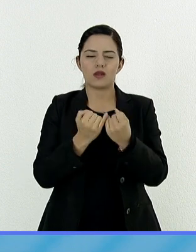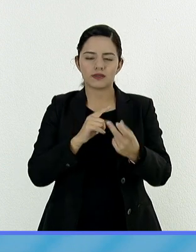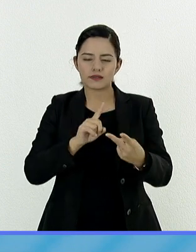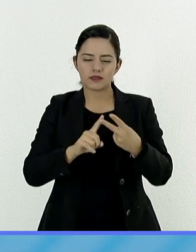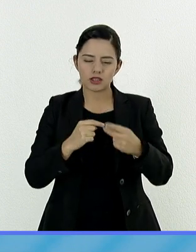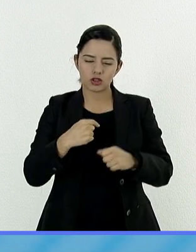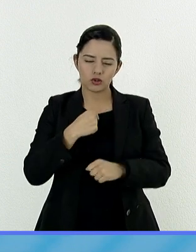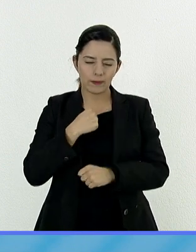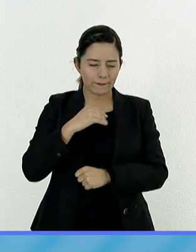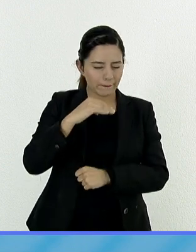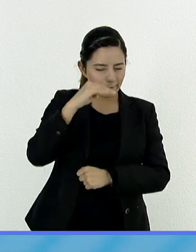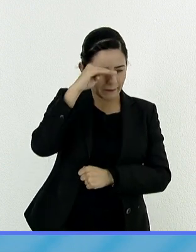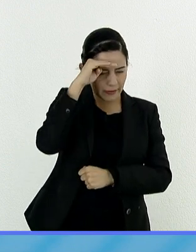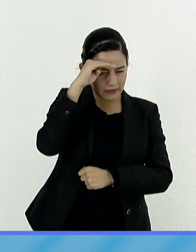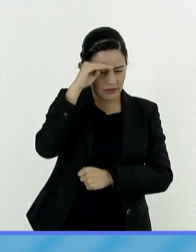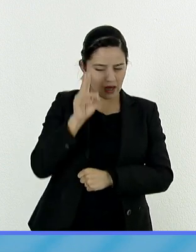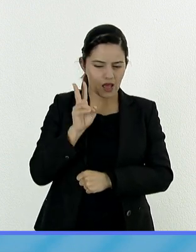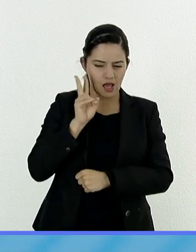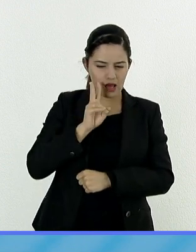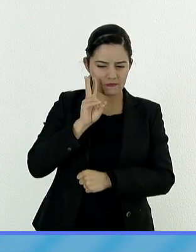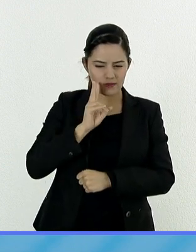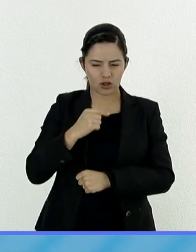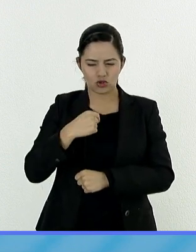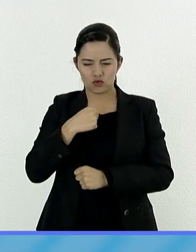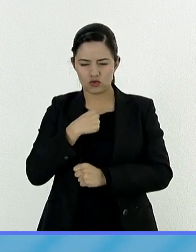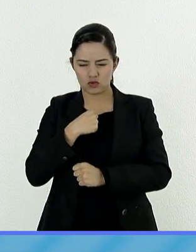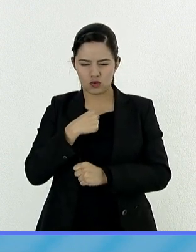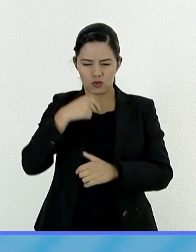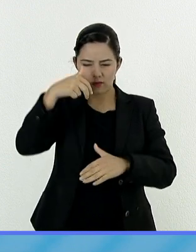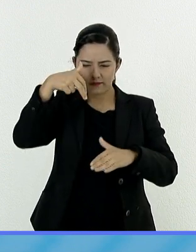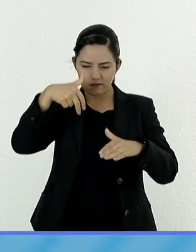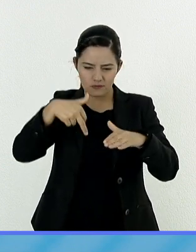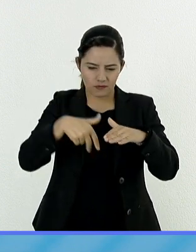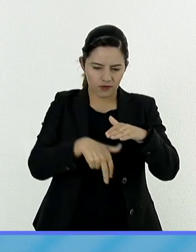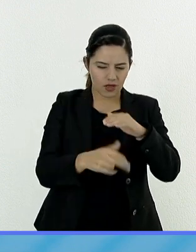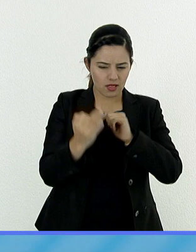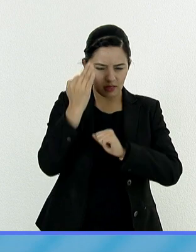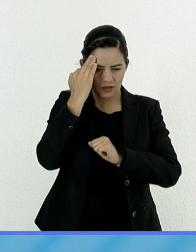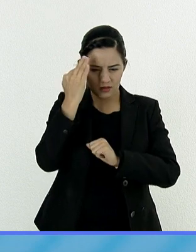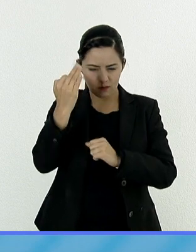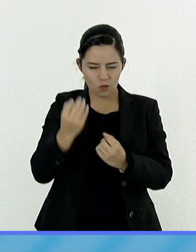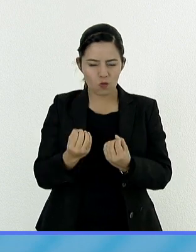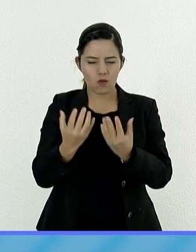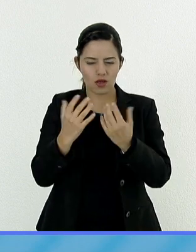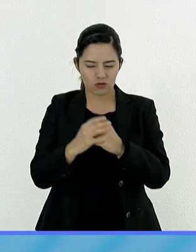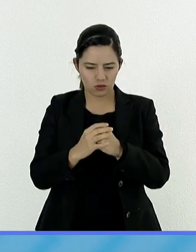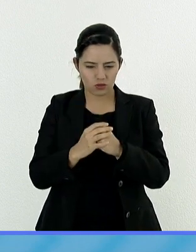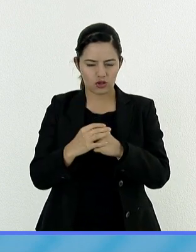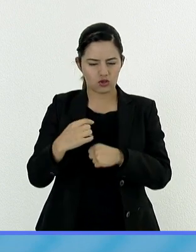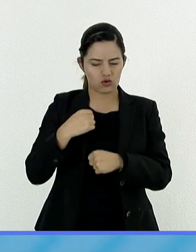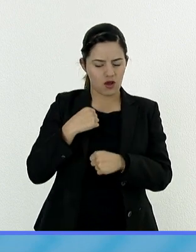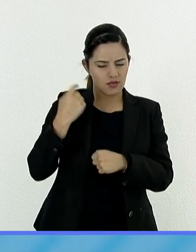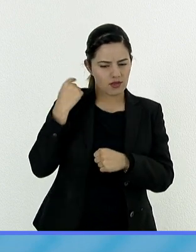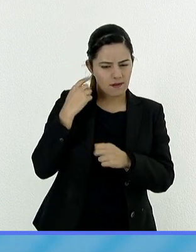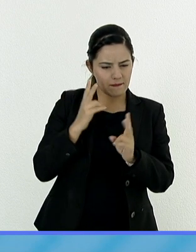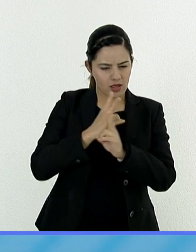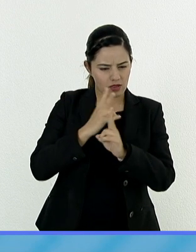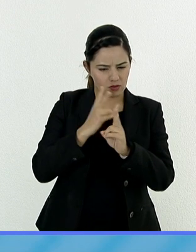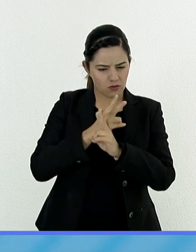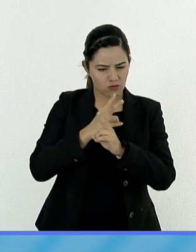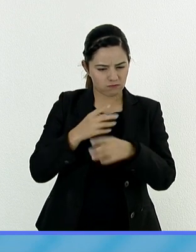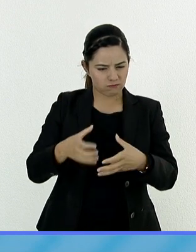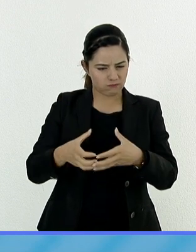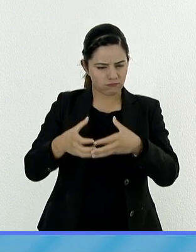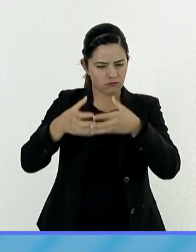voy a estar tanto tiempo y respetar tus tiempos tengo tal cantidad de aire o de la mezcla que estemos respirando y